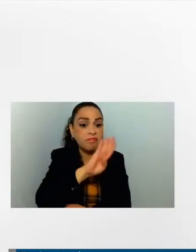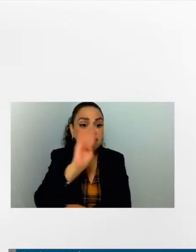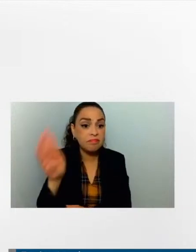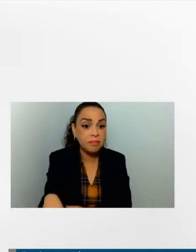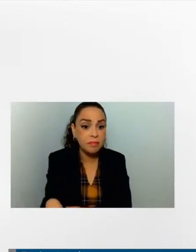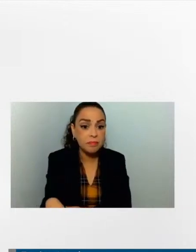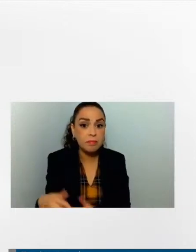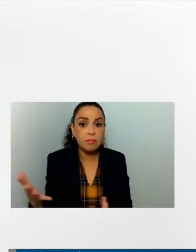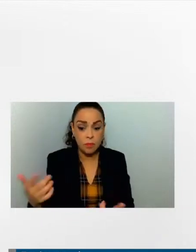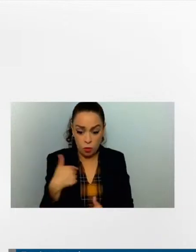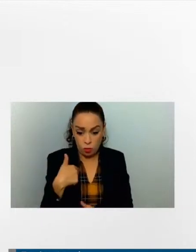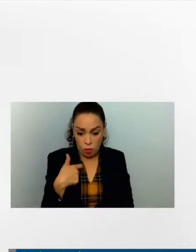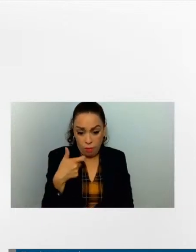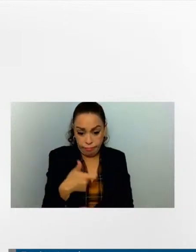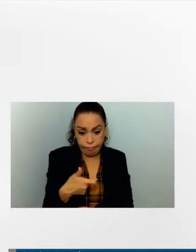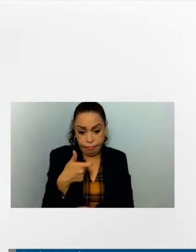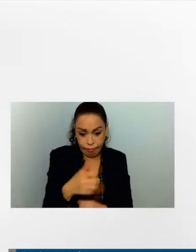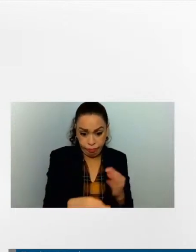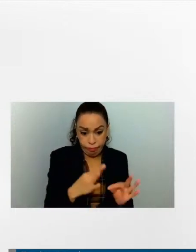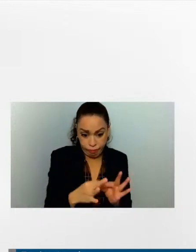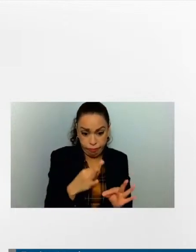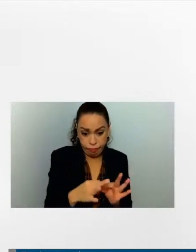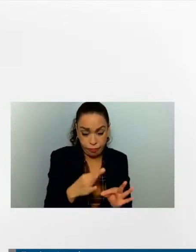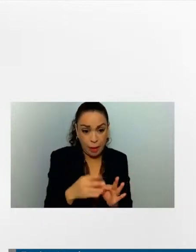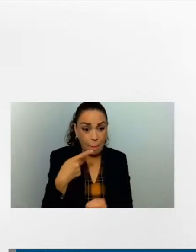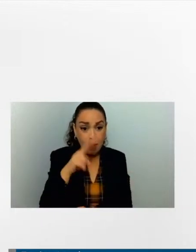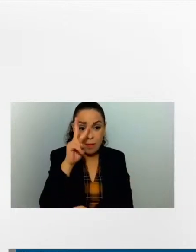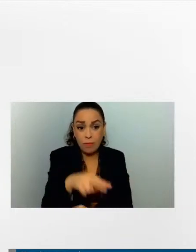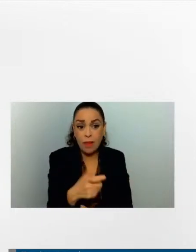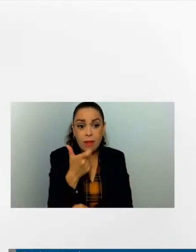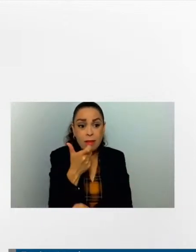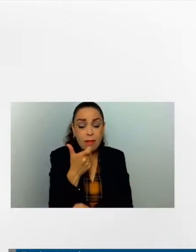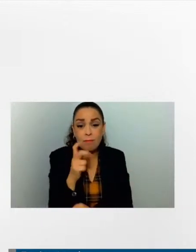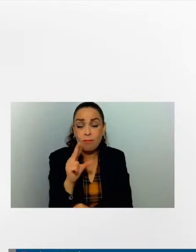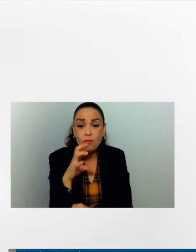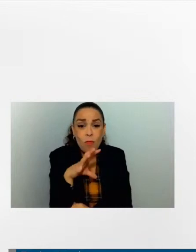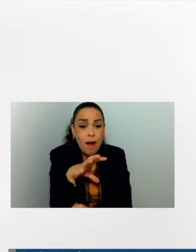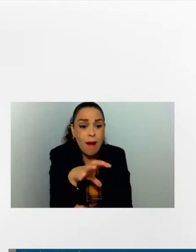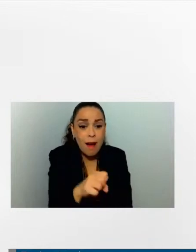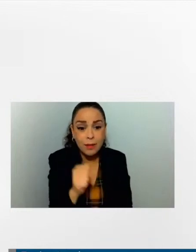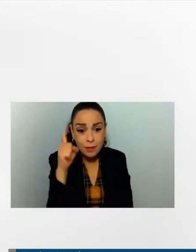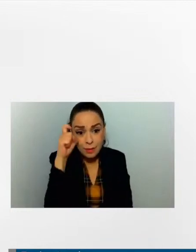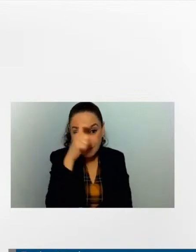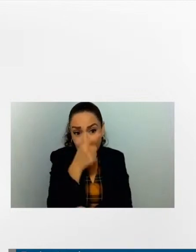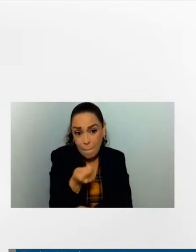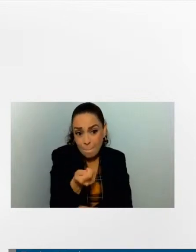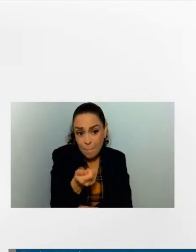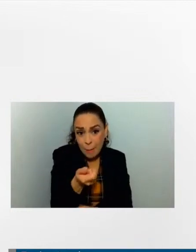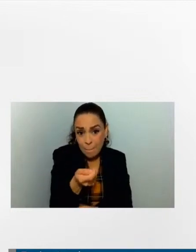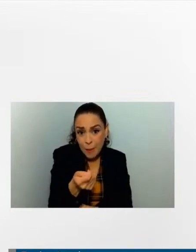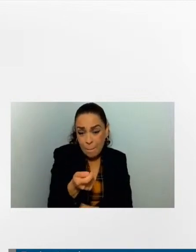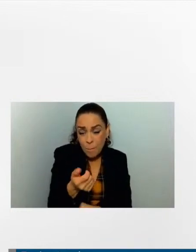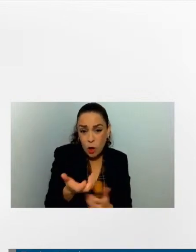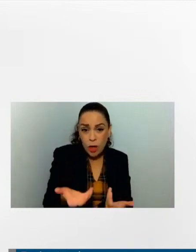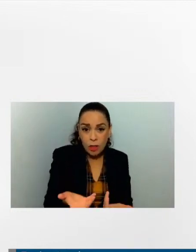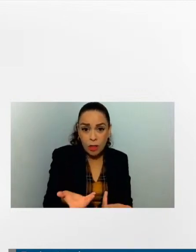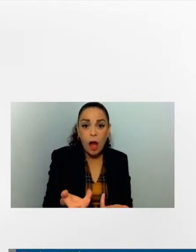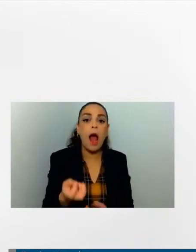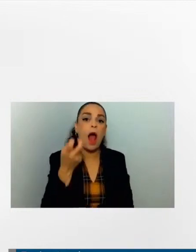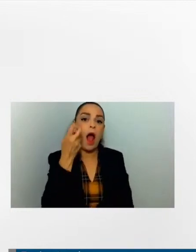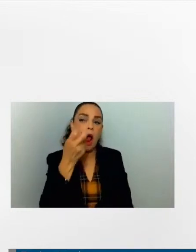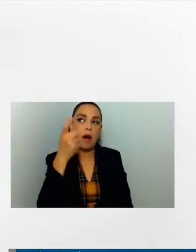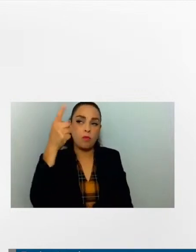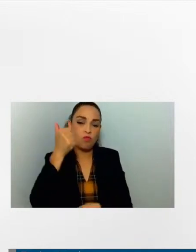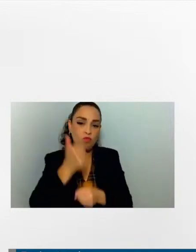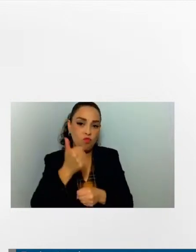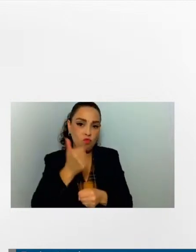estoy cumpliendo, pero no me alcanza, digamos, y entonces en vez del padre que falleció, pues ahí que los abuelos paternos entren, ¿no?